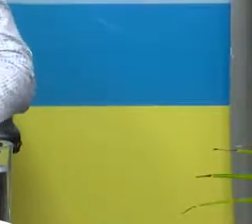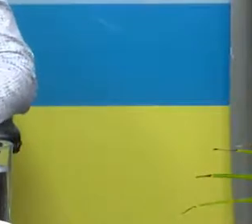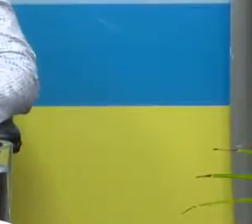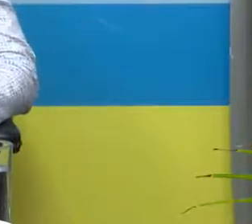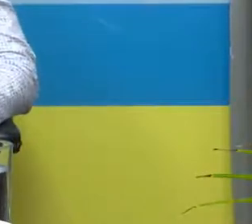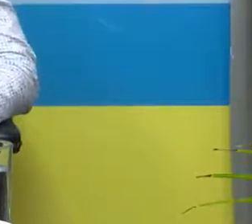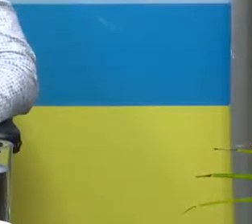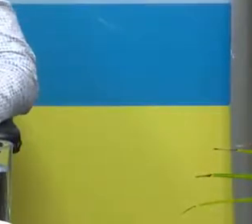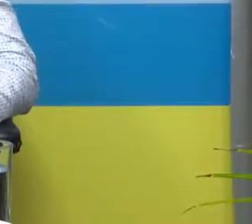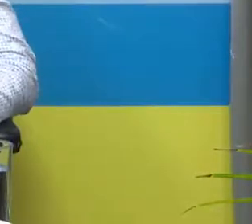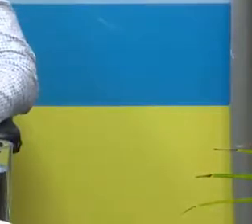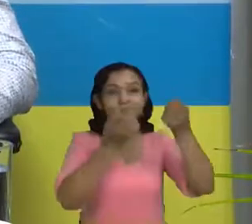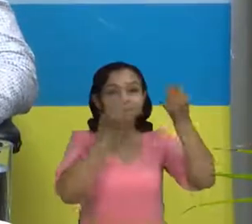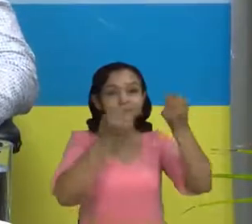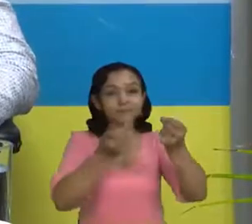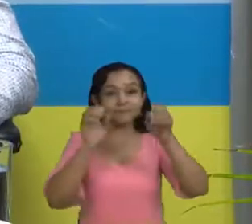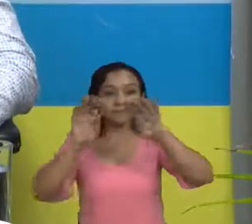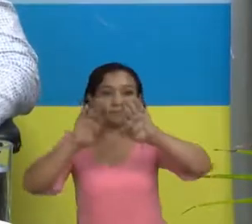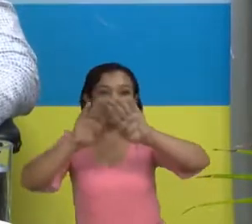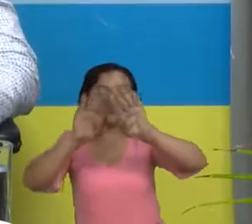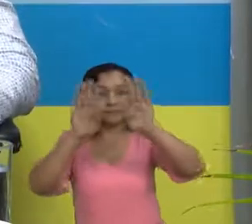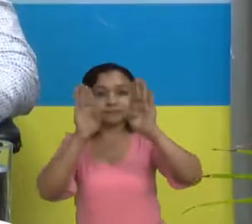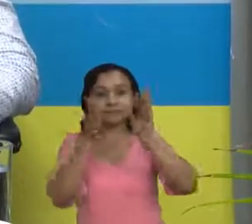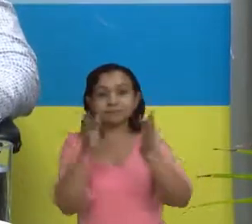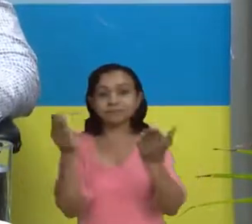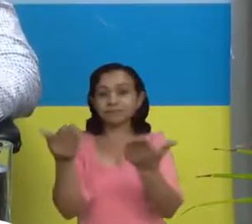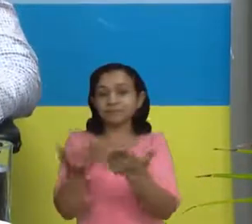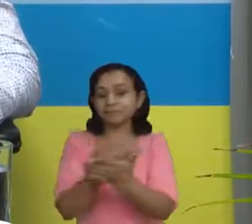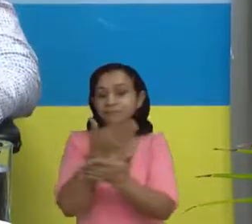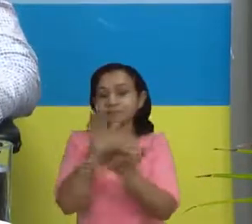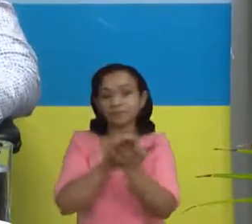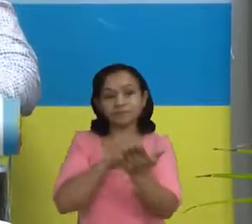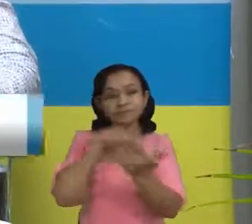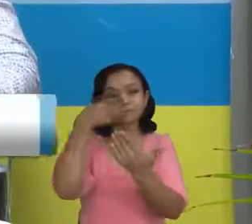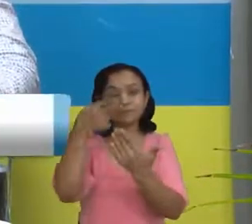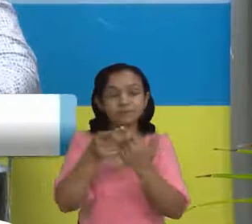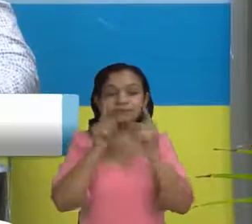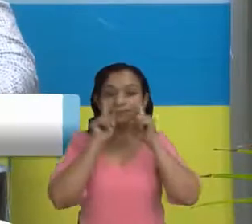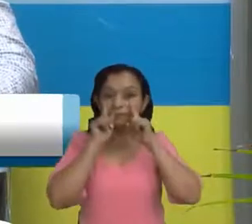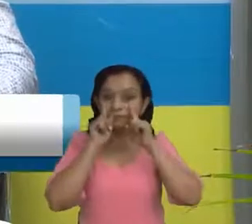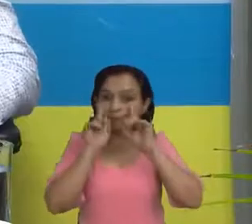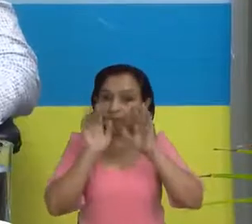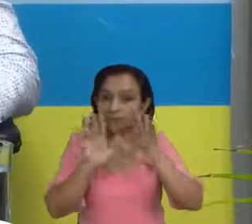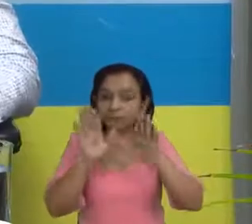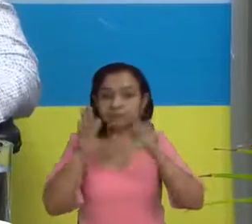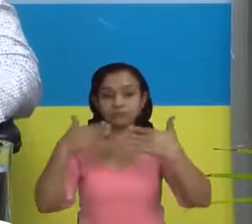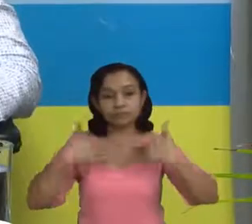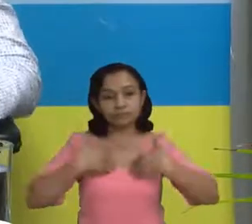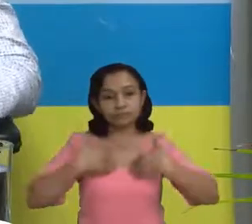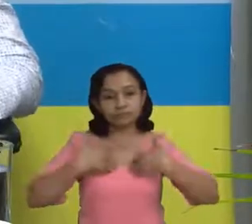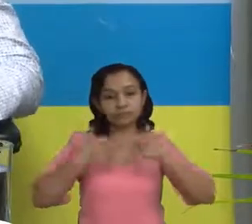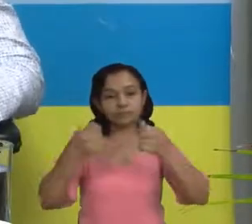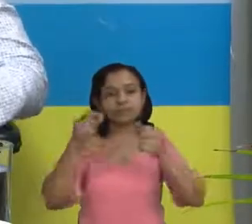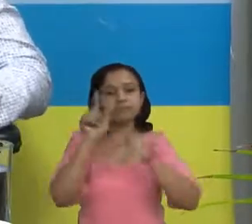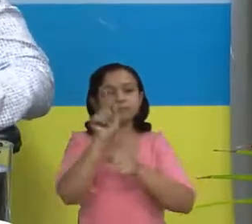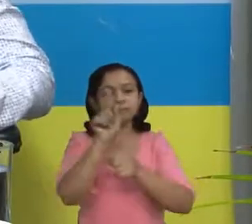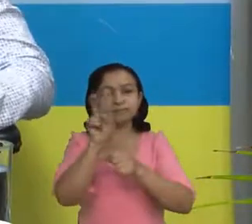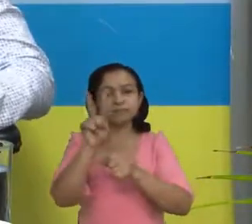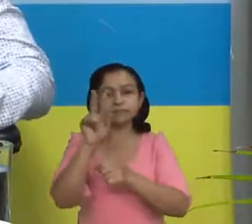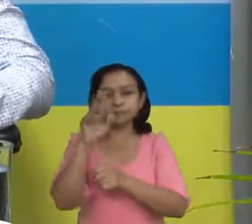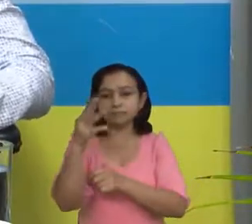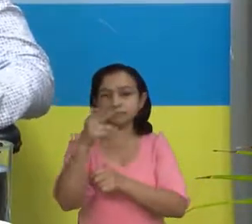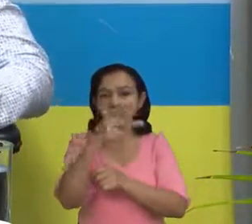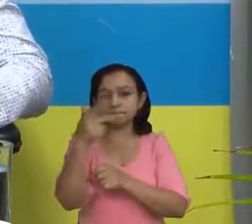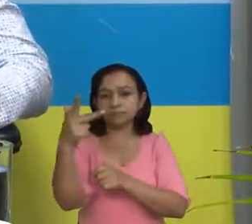Bienvenidos y bienvenidas sean todos y todas a una nueva edición de su programa Prevenir y Salud a través de la frecuencia del canal 98, el